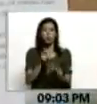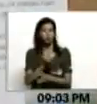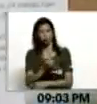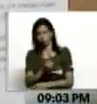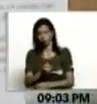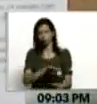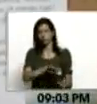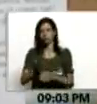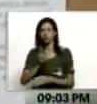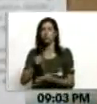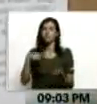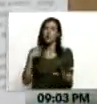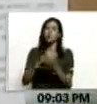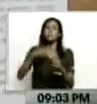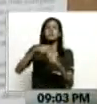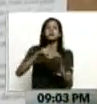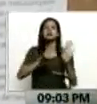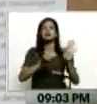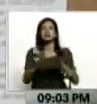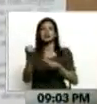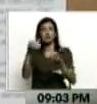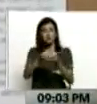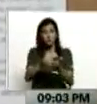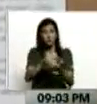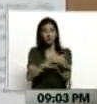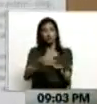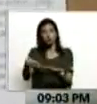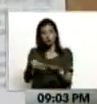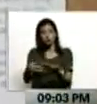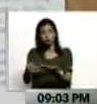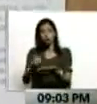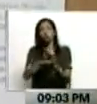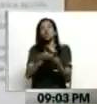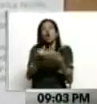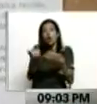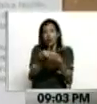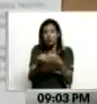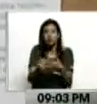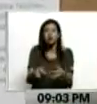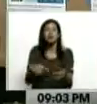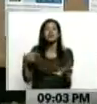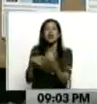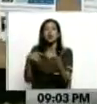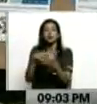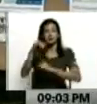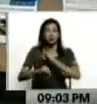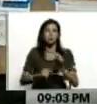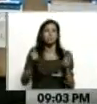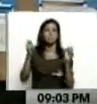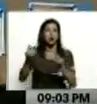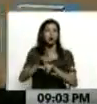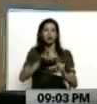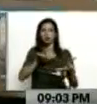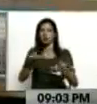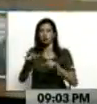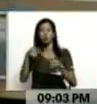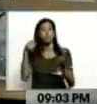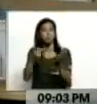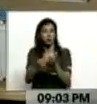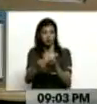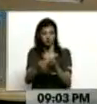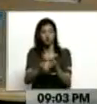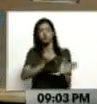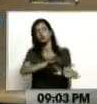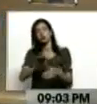maduro Venezuela canceló más de 60,000 millones en compromisos internacionales de dólares